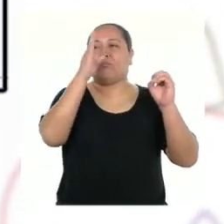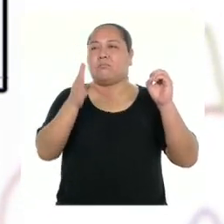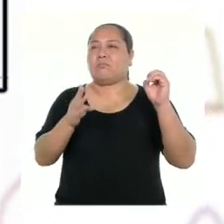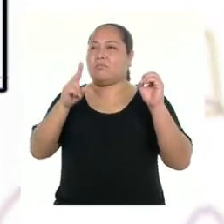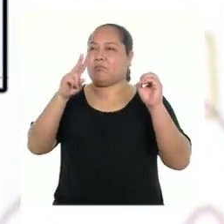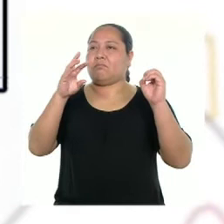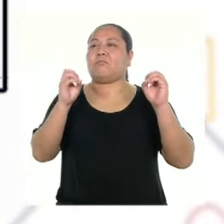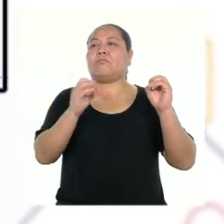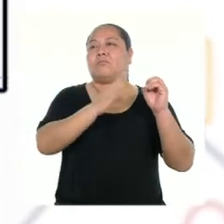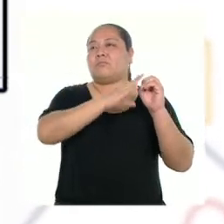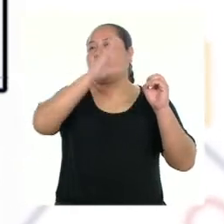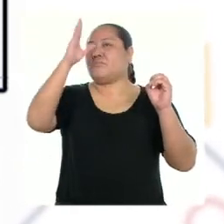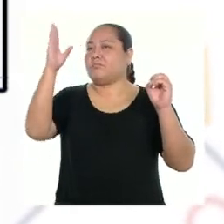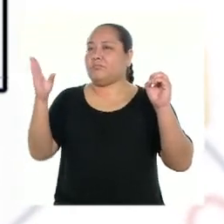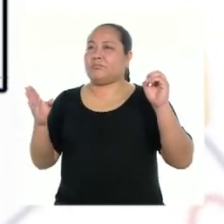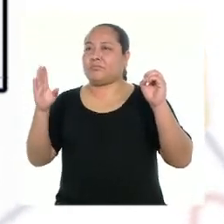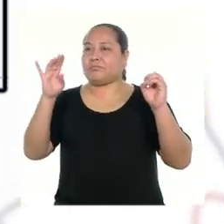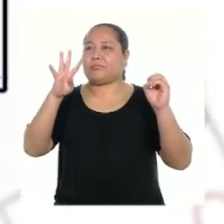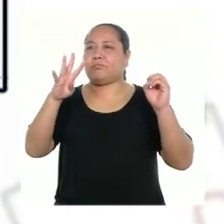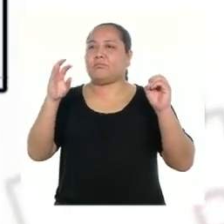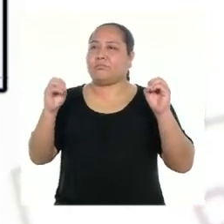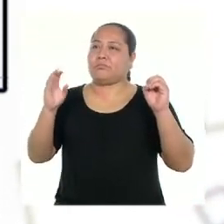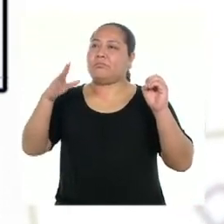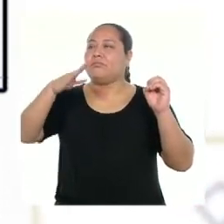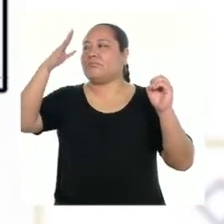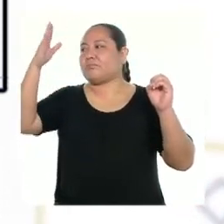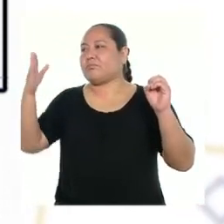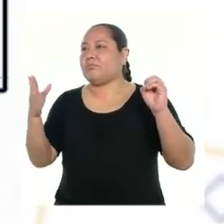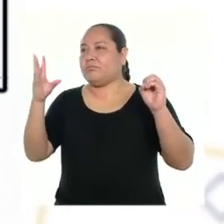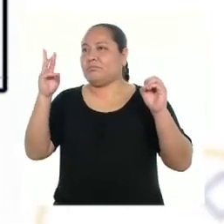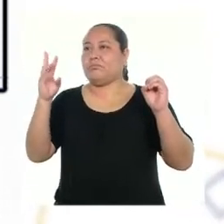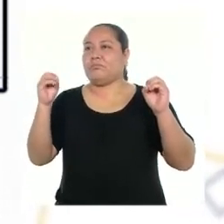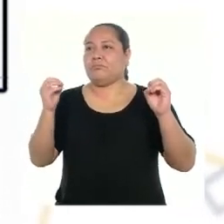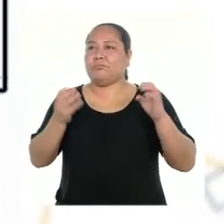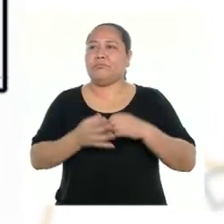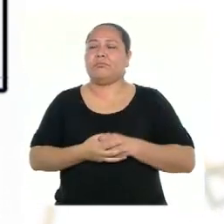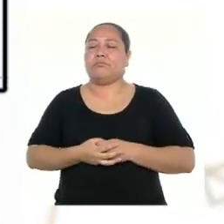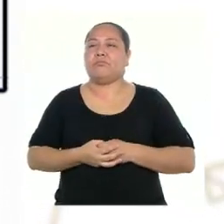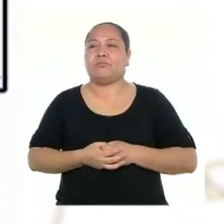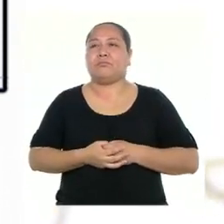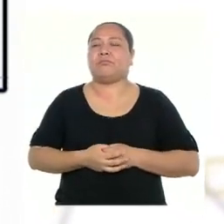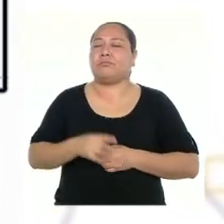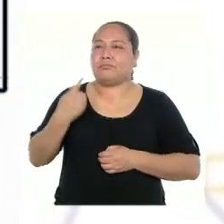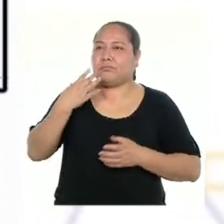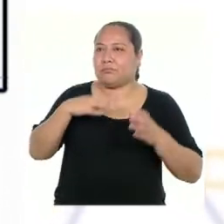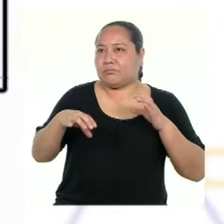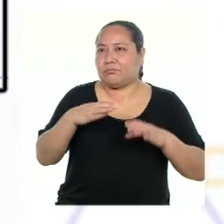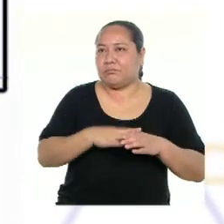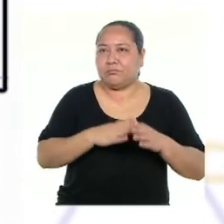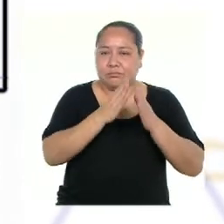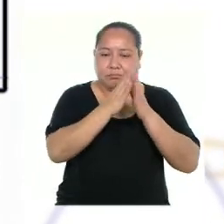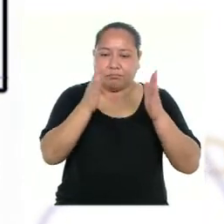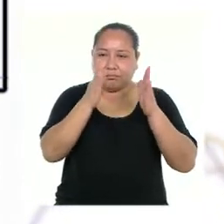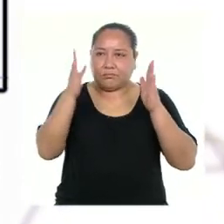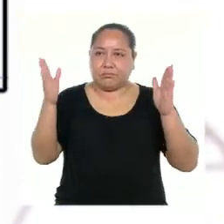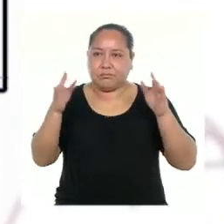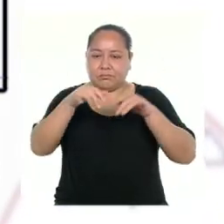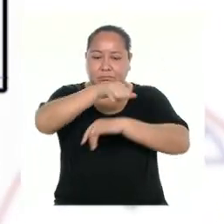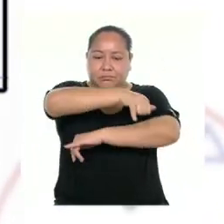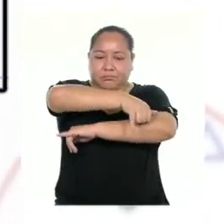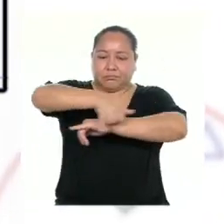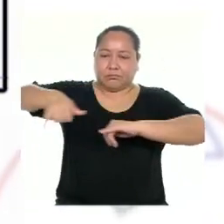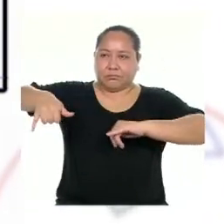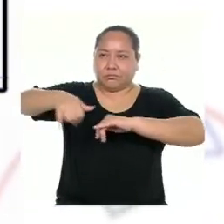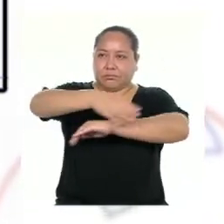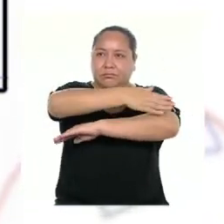kilómetros, o hasta 40 kilómetros, o hasta 60 kilómetros. Si realizamos la medición con una regla